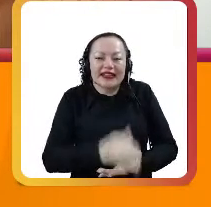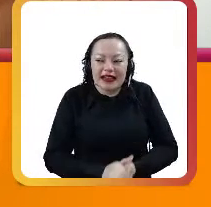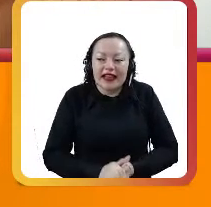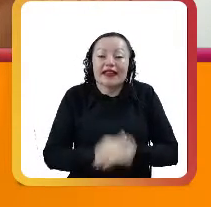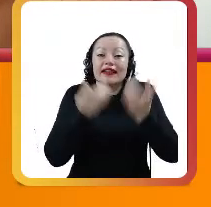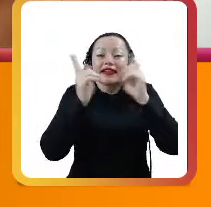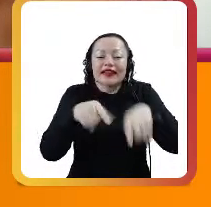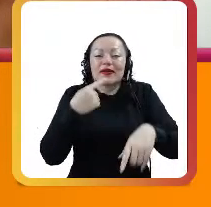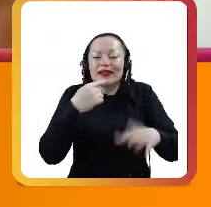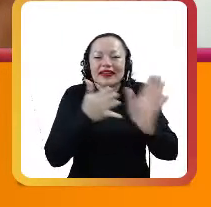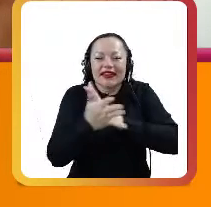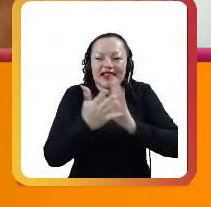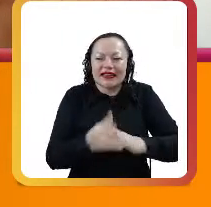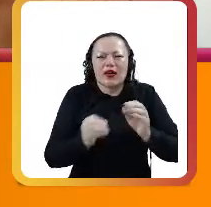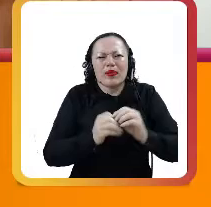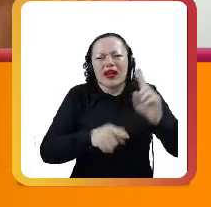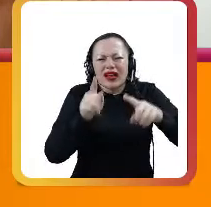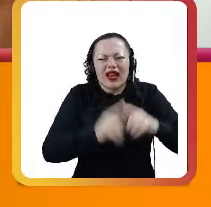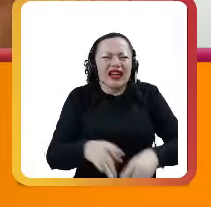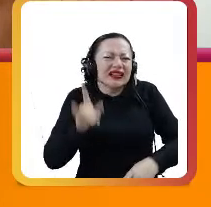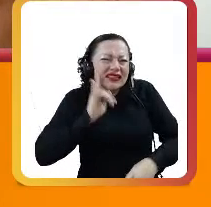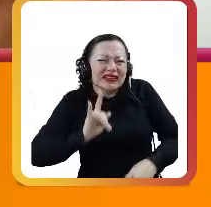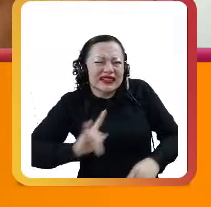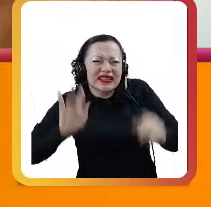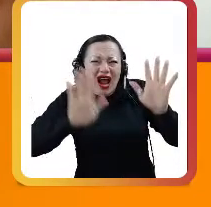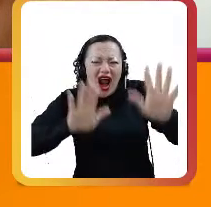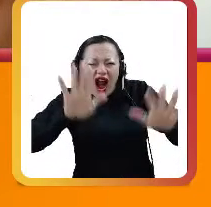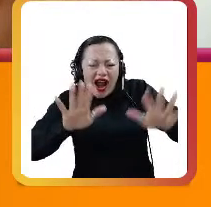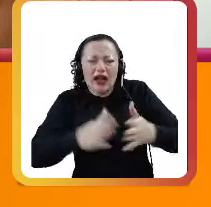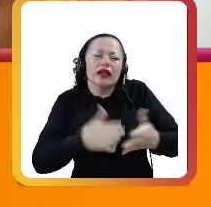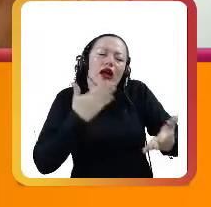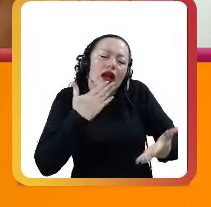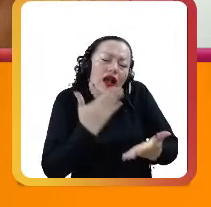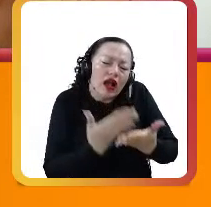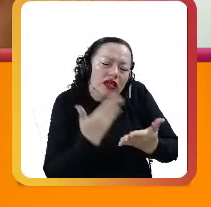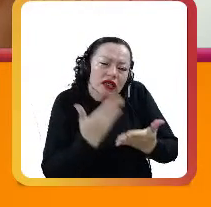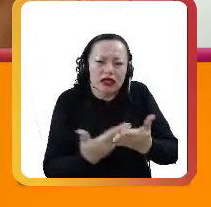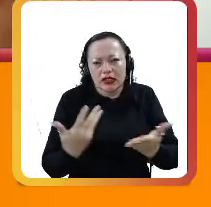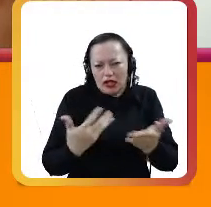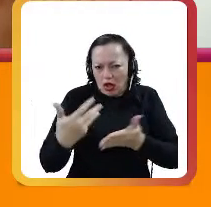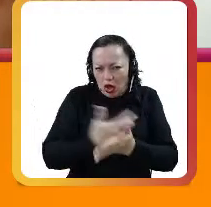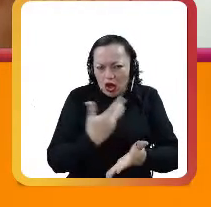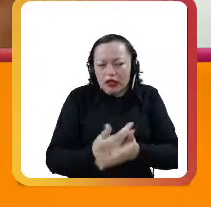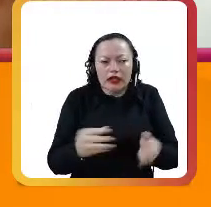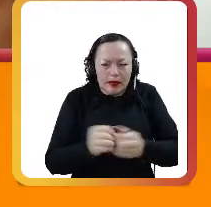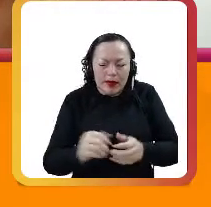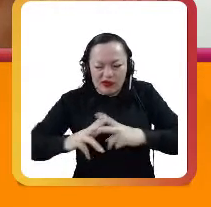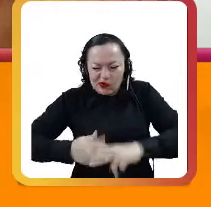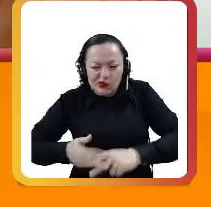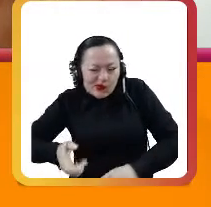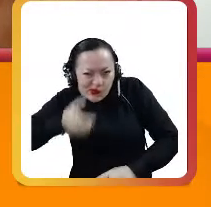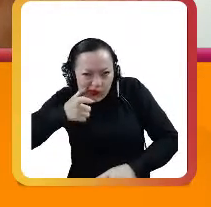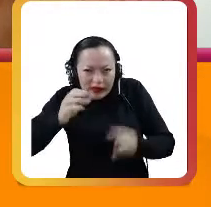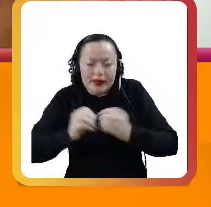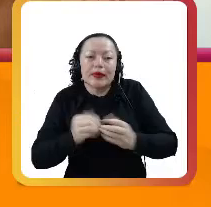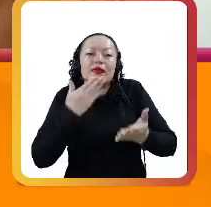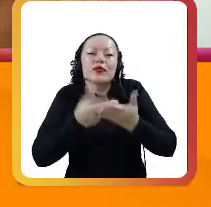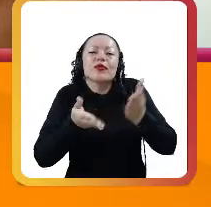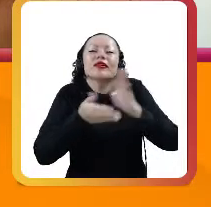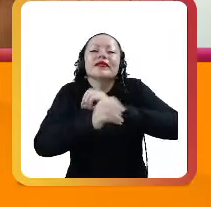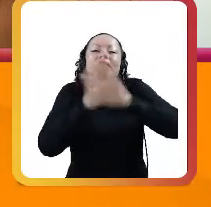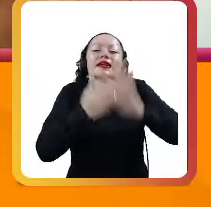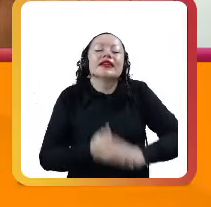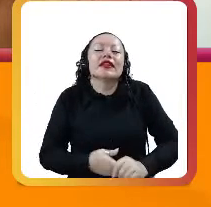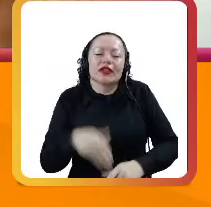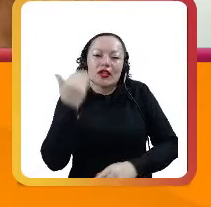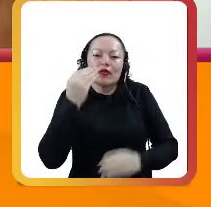Dice que hay como una fallita de sonido, dice ella. Bueno, vamos a revisar qué es. Adriana Castro dice buenos días. Adrianita, buenos